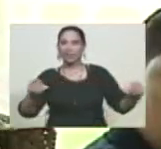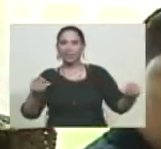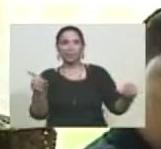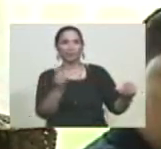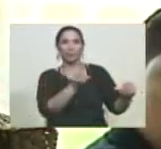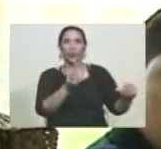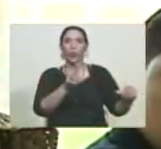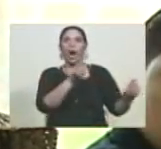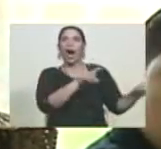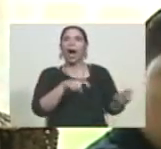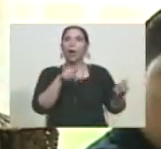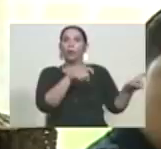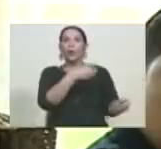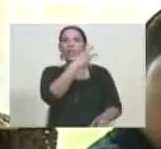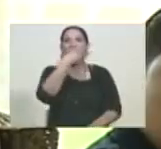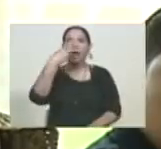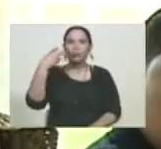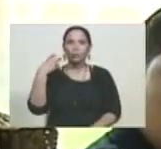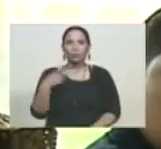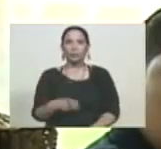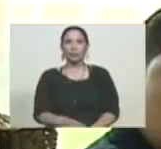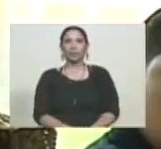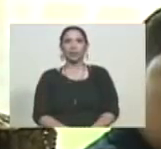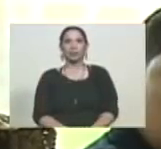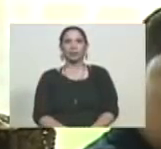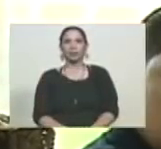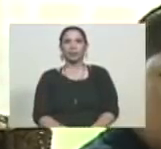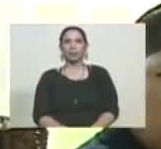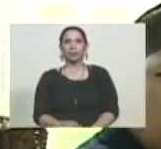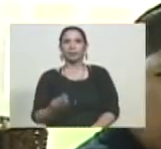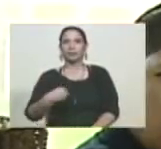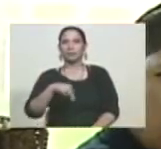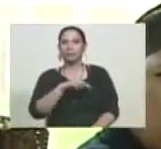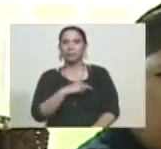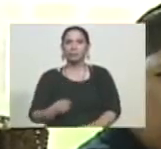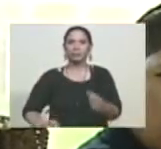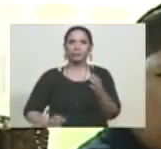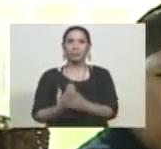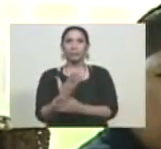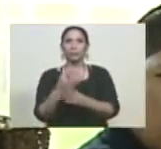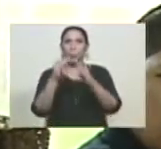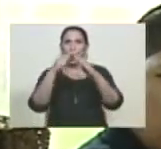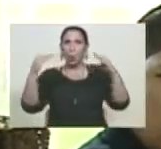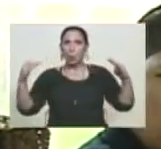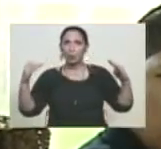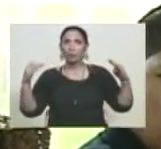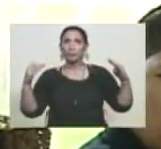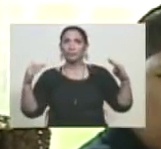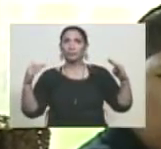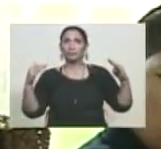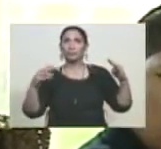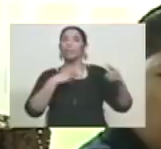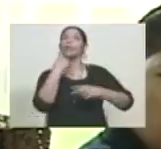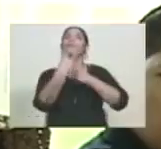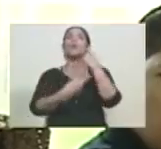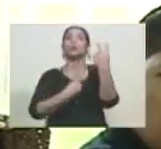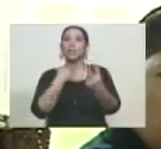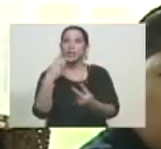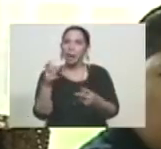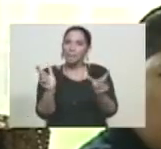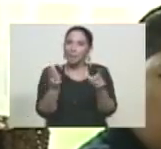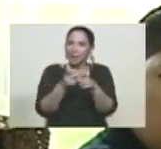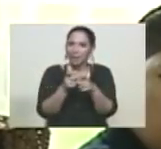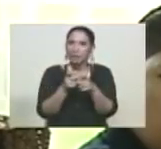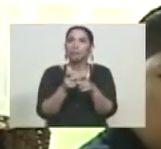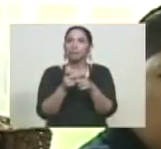agros narcos. Así tenemos el Fondo Verdún, porque la vocería es muy pequeña y decidimos hablar por la zona sur